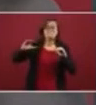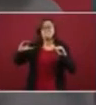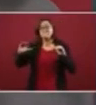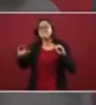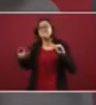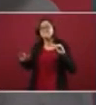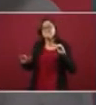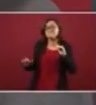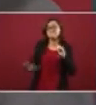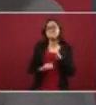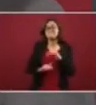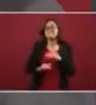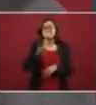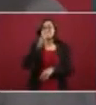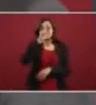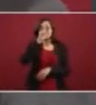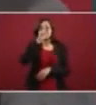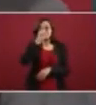como nunca se había visto.